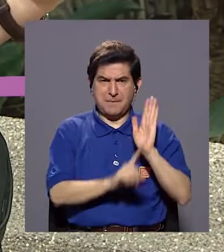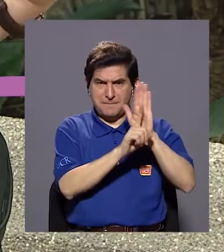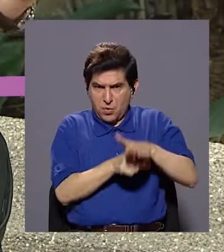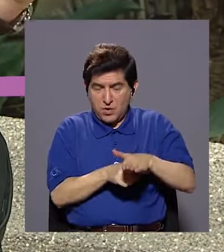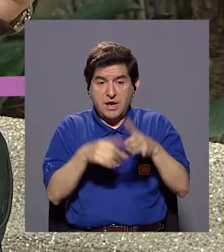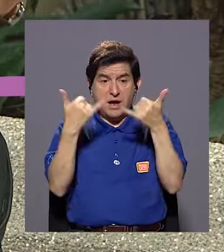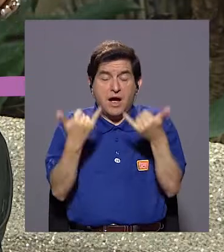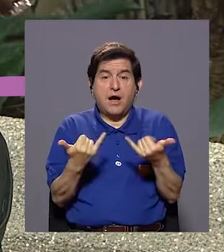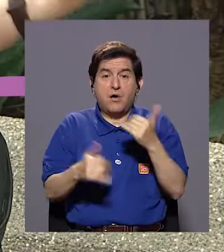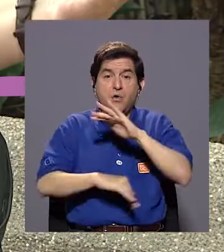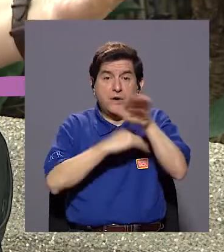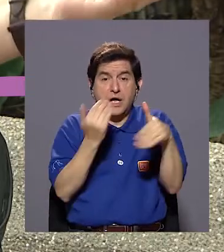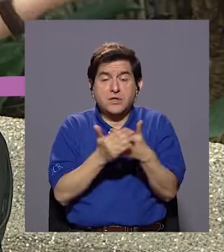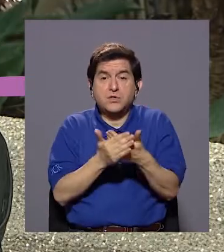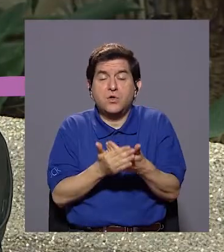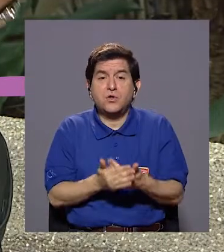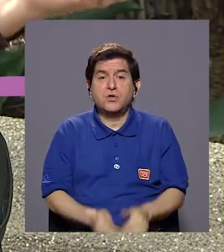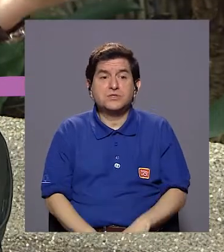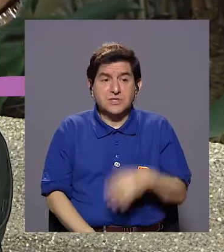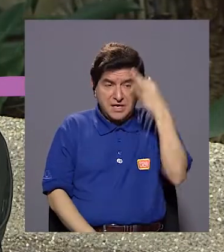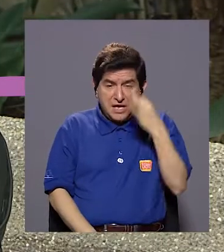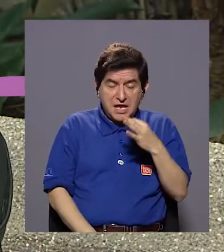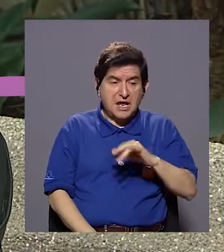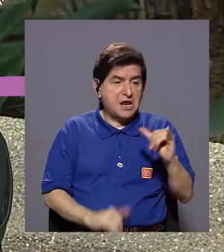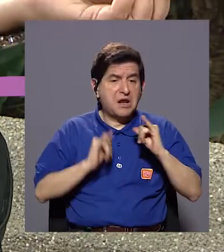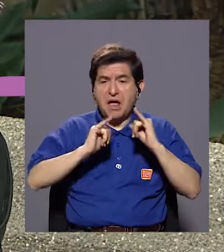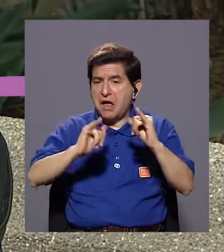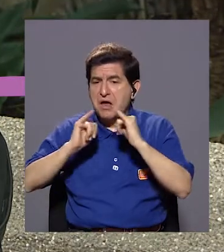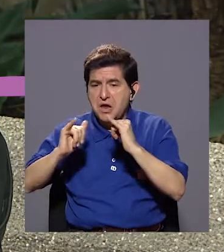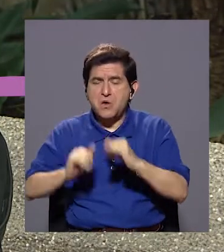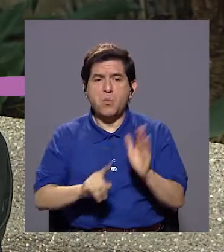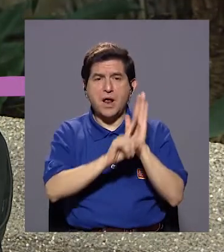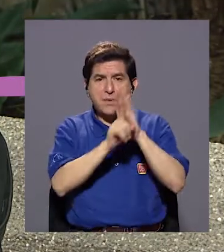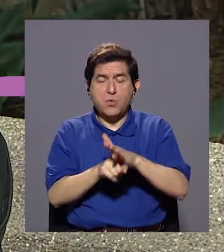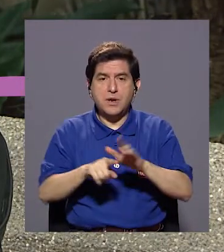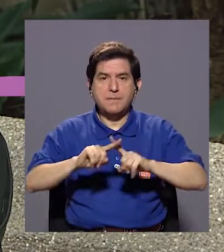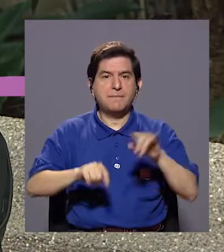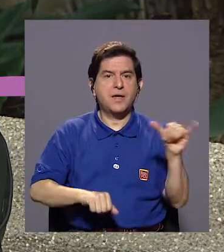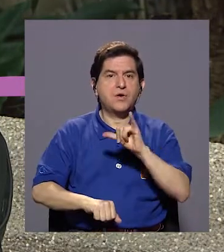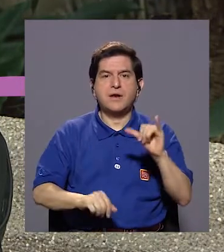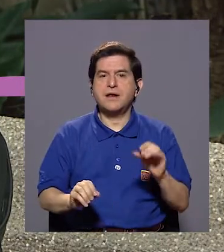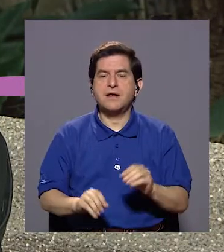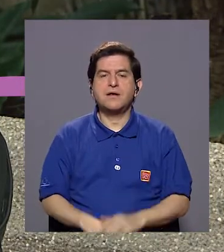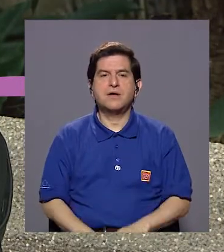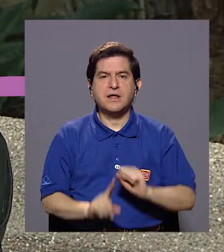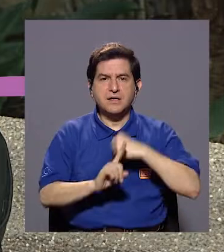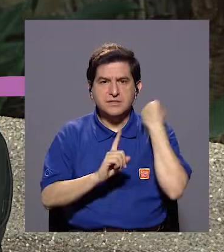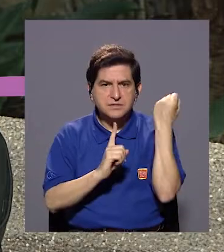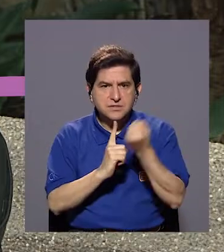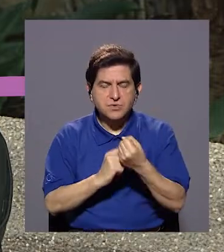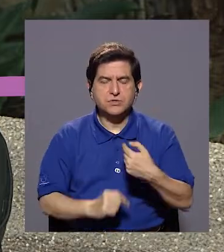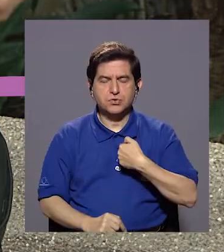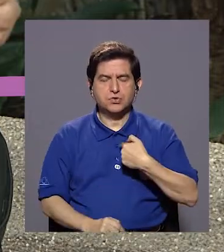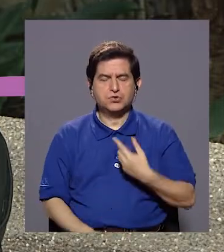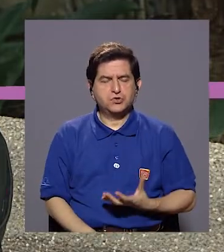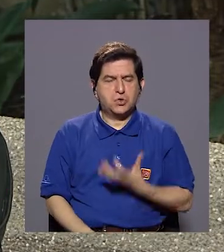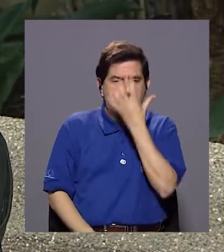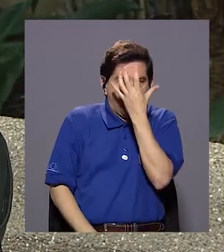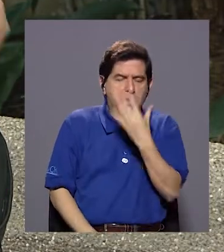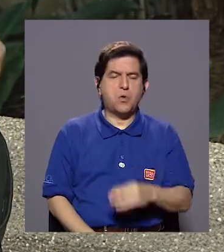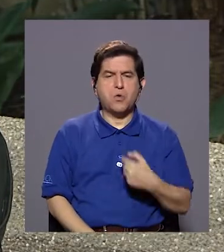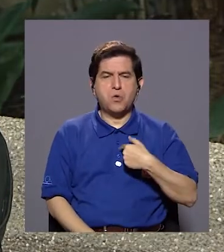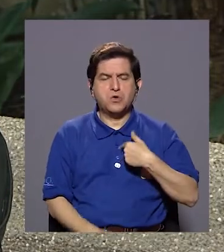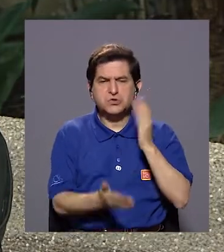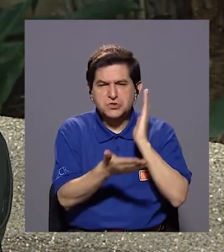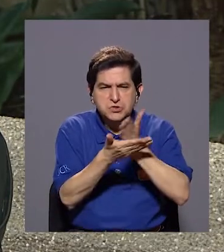gente considera que todo es bullying y realmente entonces todo es bullying y nada es bullying, ¿verdad? Porque hay una situación de conflicto donde yo me enojo, donde